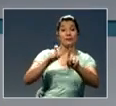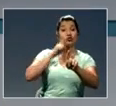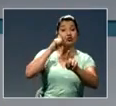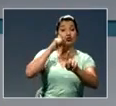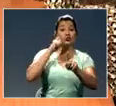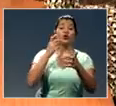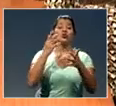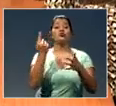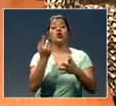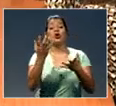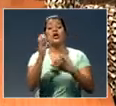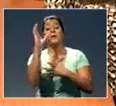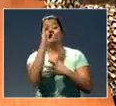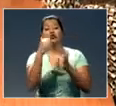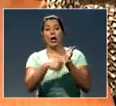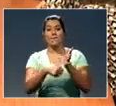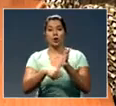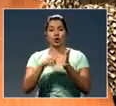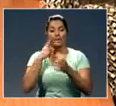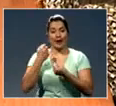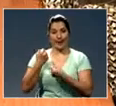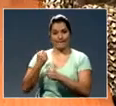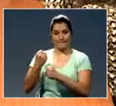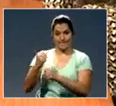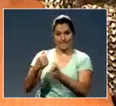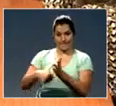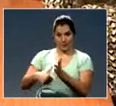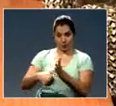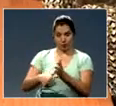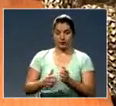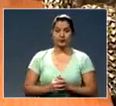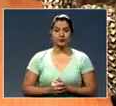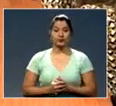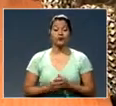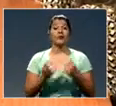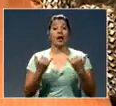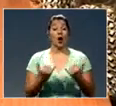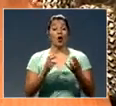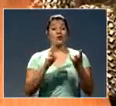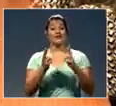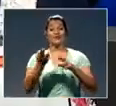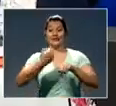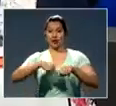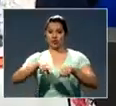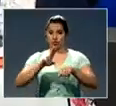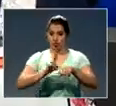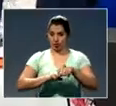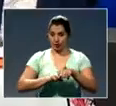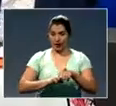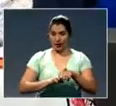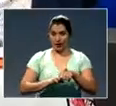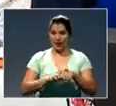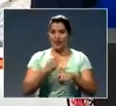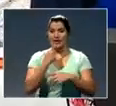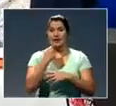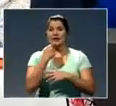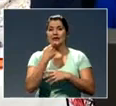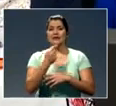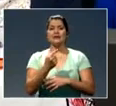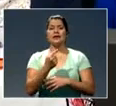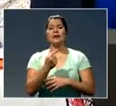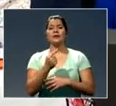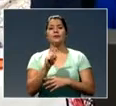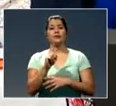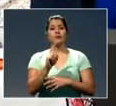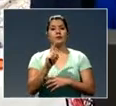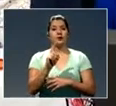municipales. La fracción de Restauración Nacional no recurrirá a medidas como no respaldar proyectos de ley, pero